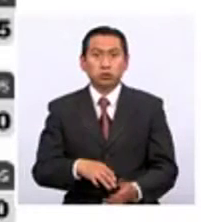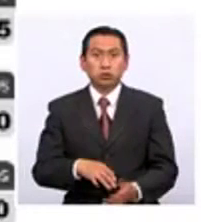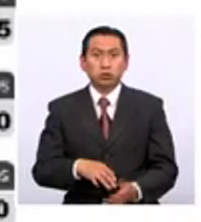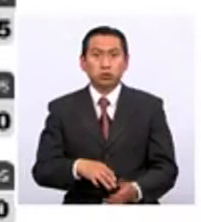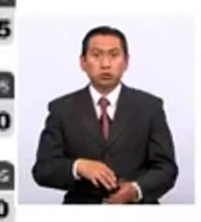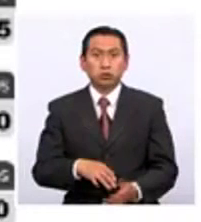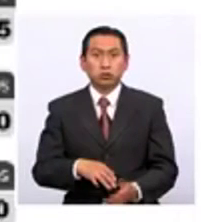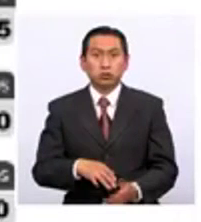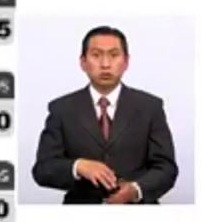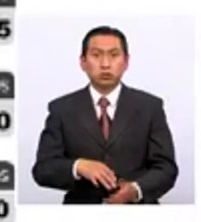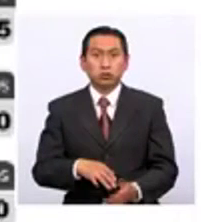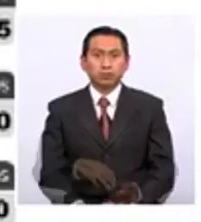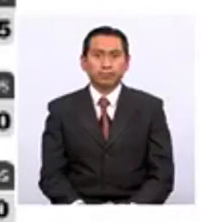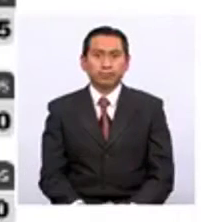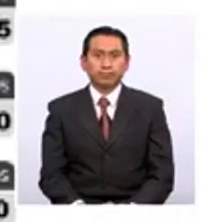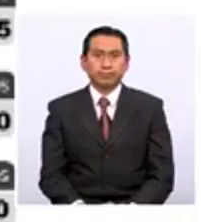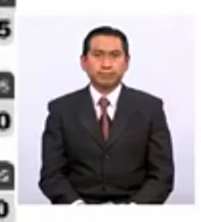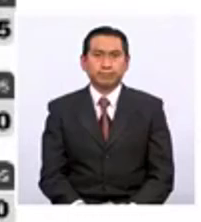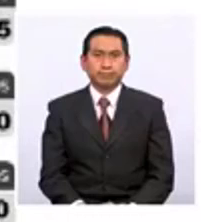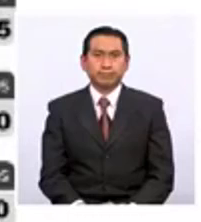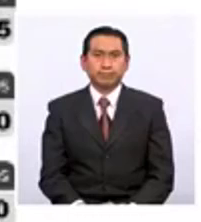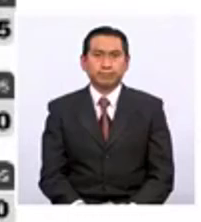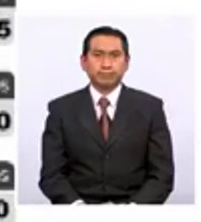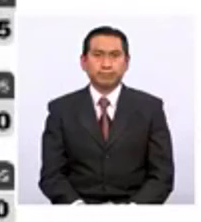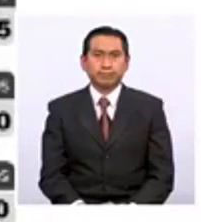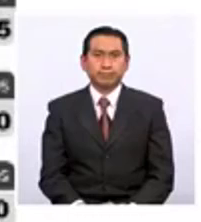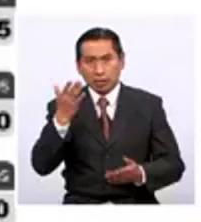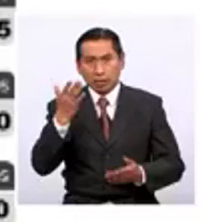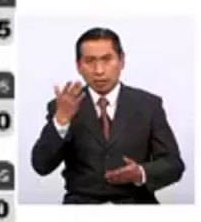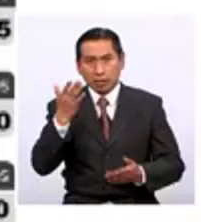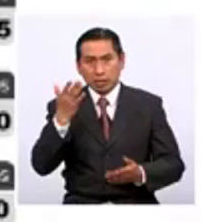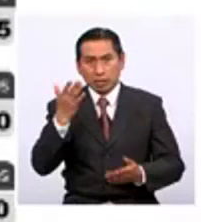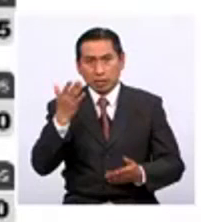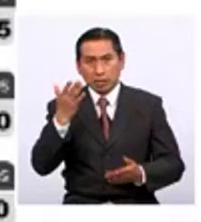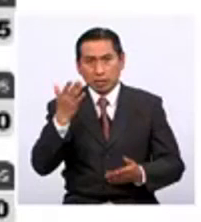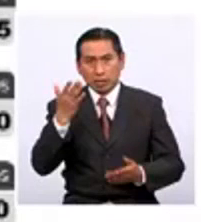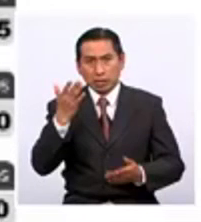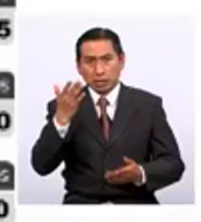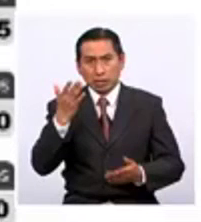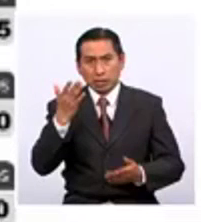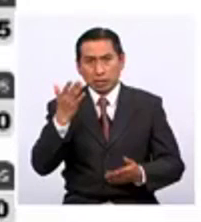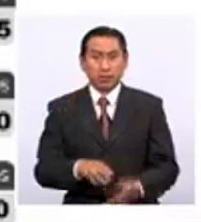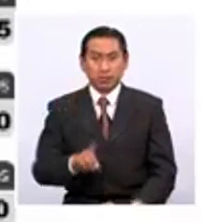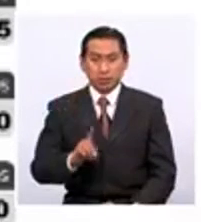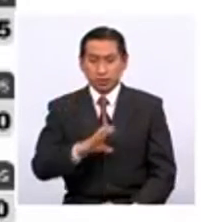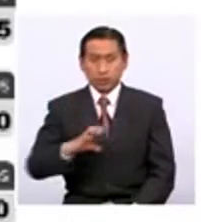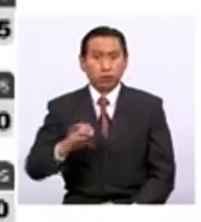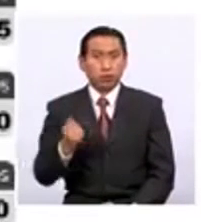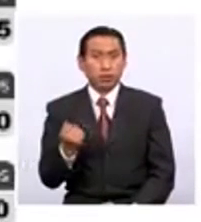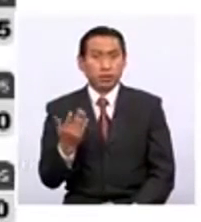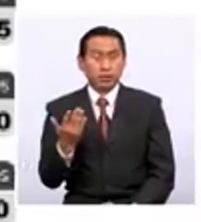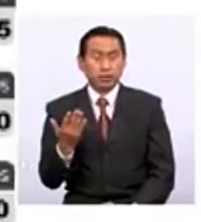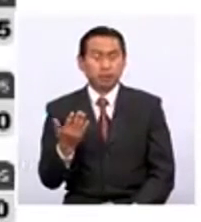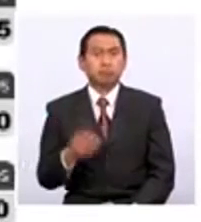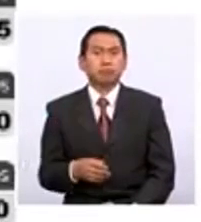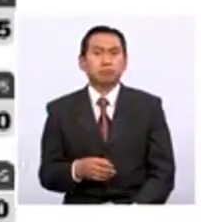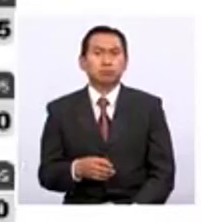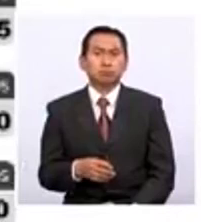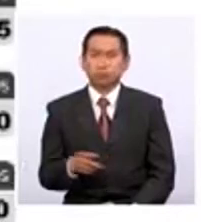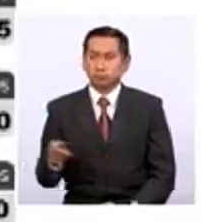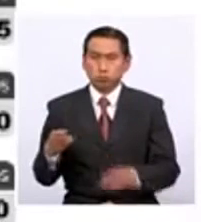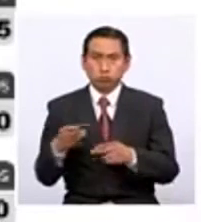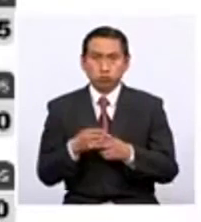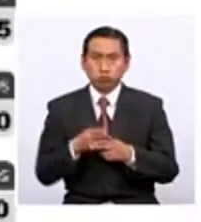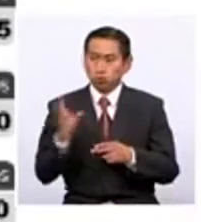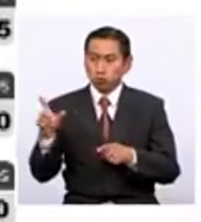5.822. Los casos sospechosos suman hoy 3.115, mismos que en las